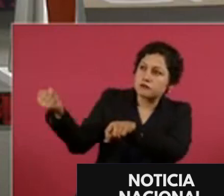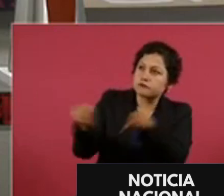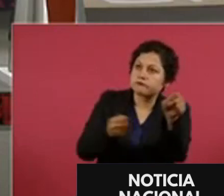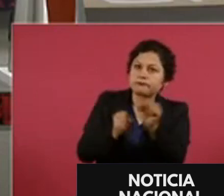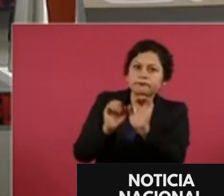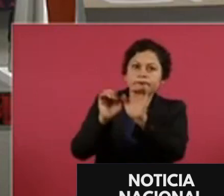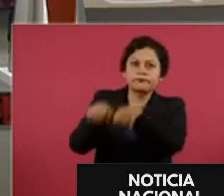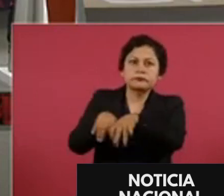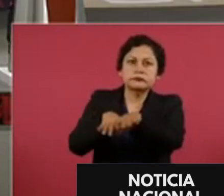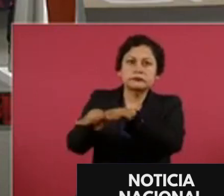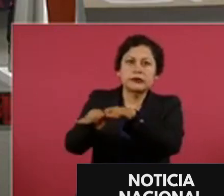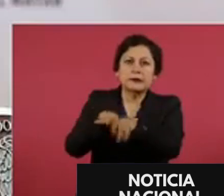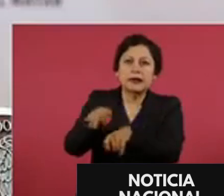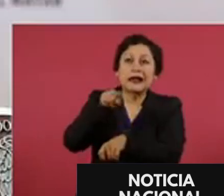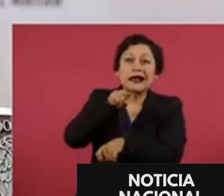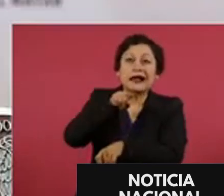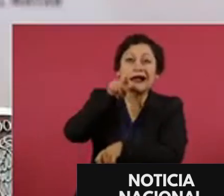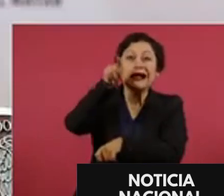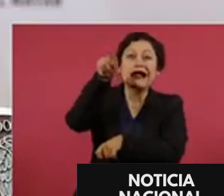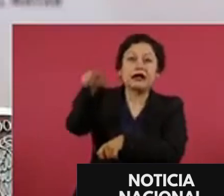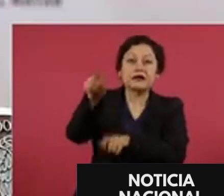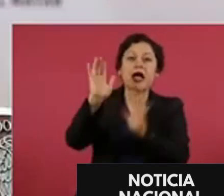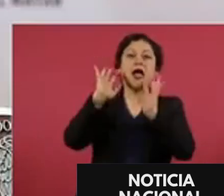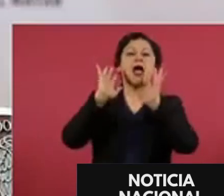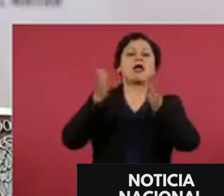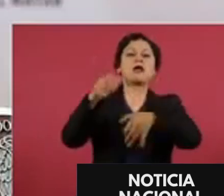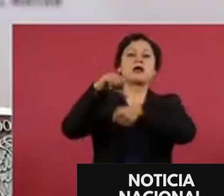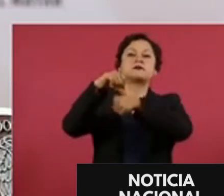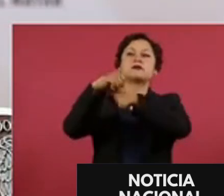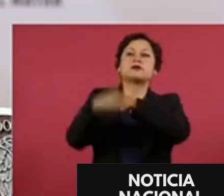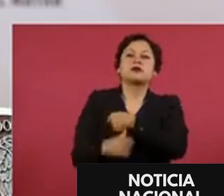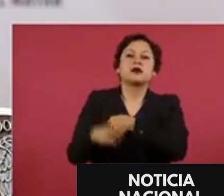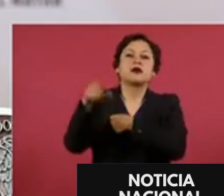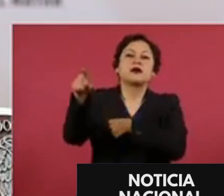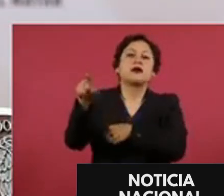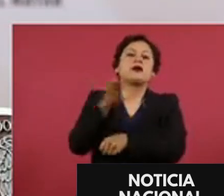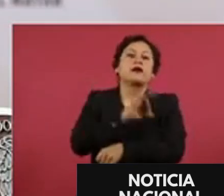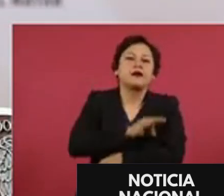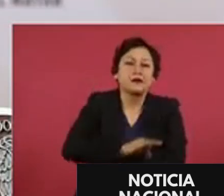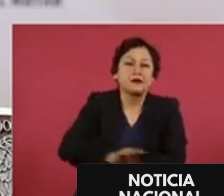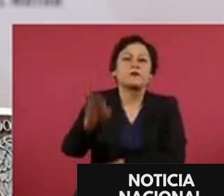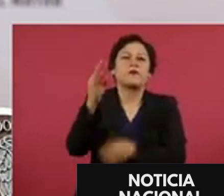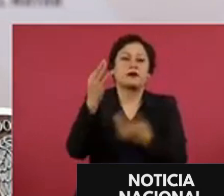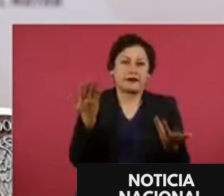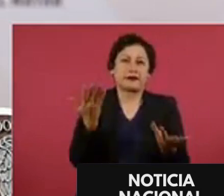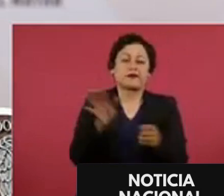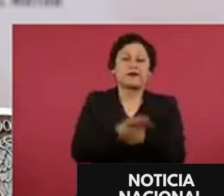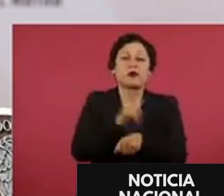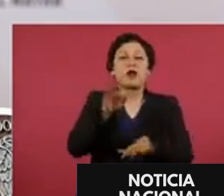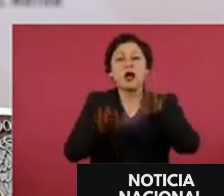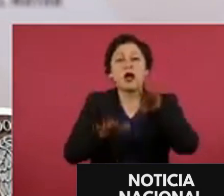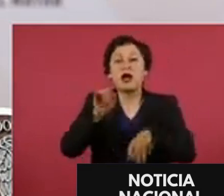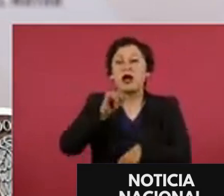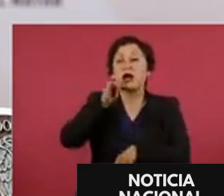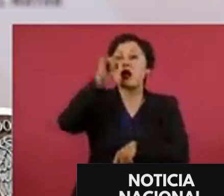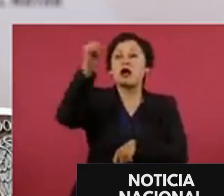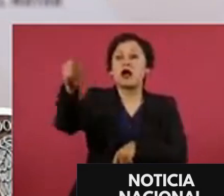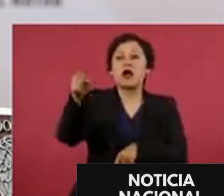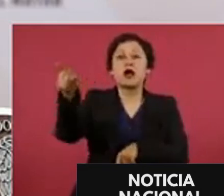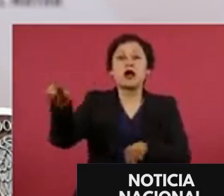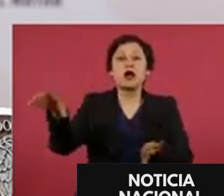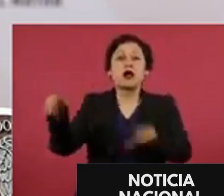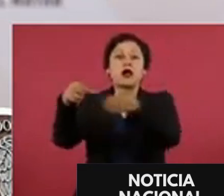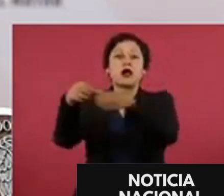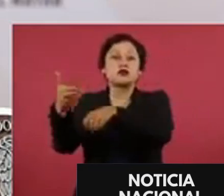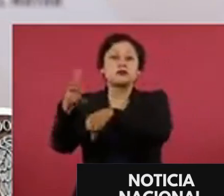cirugía y no sea solo un centro en donde se refiere al hospital más grande de la capital del estado